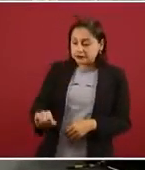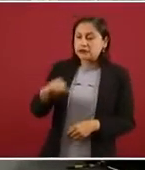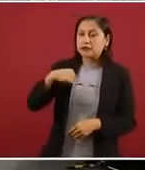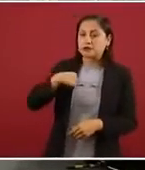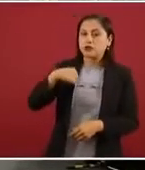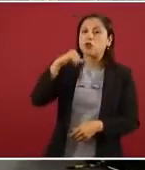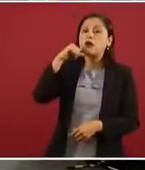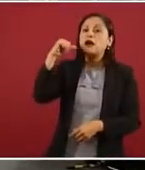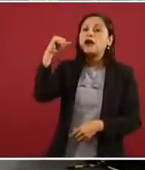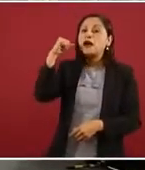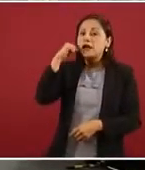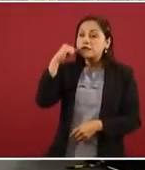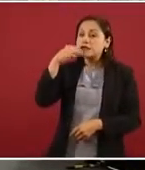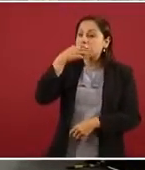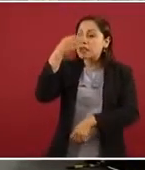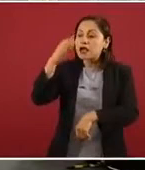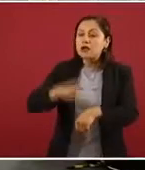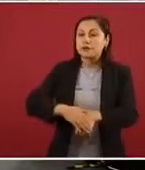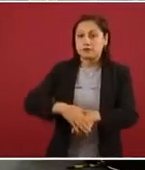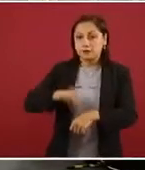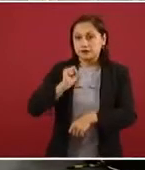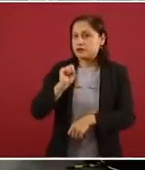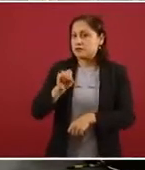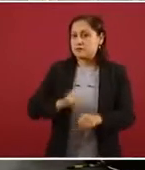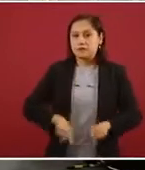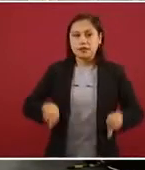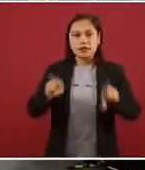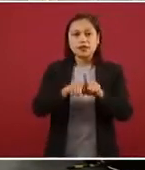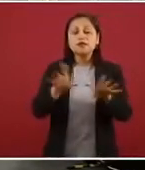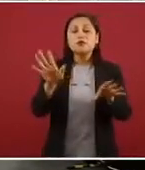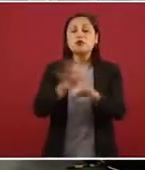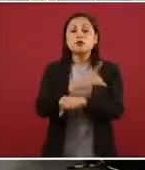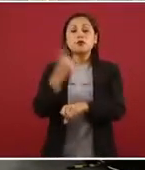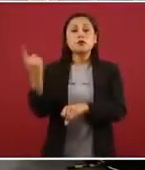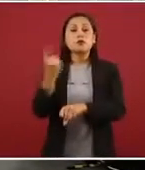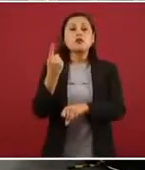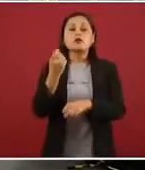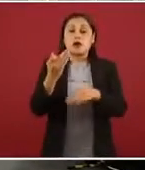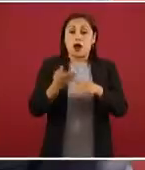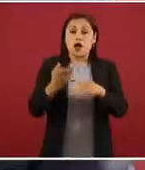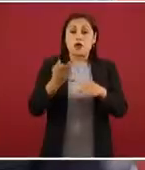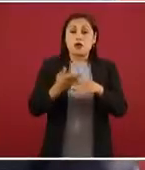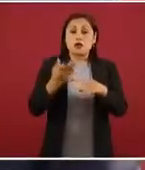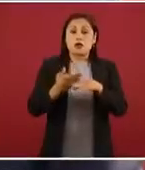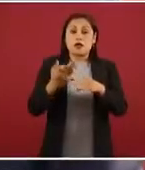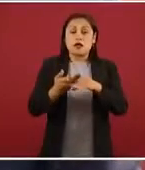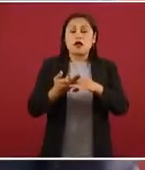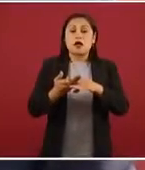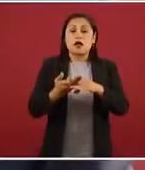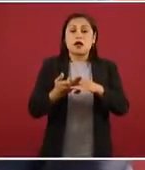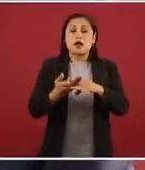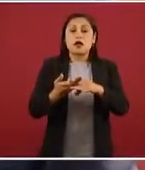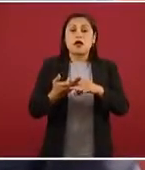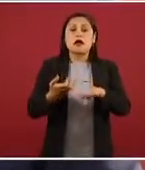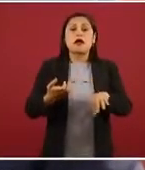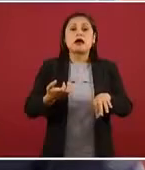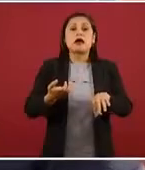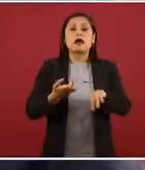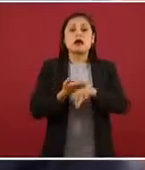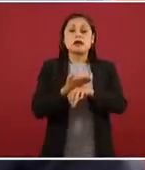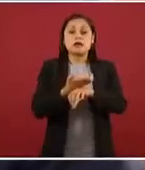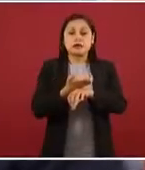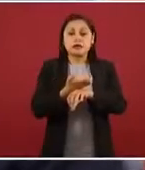porque hay elecciones o se está en proceso de hacer elecciones en Morena